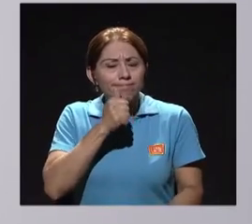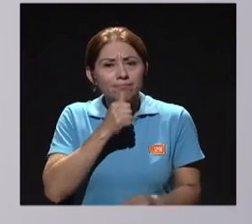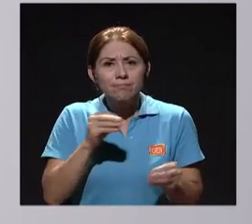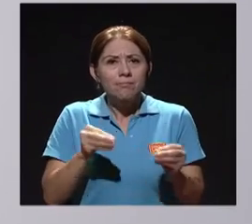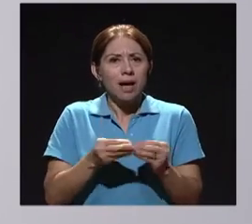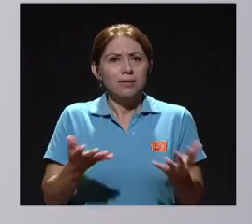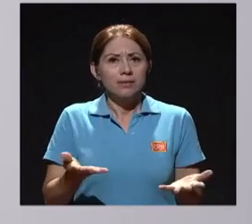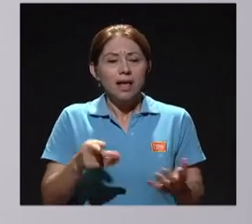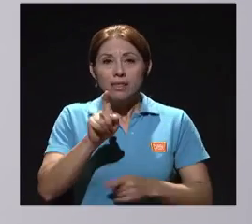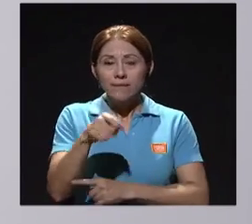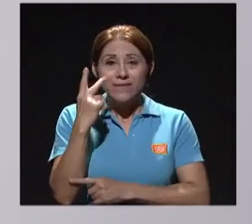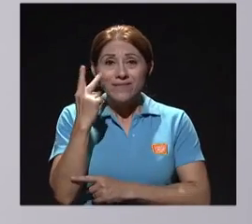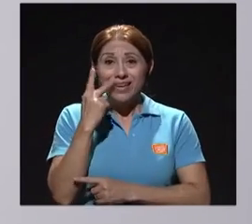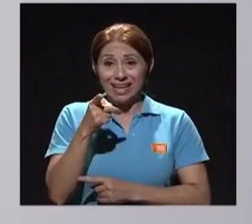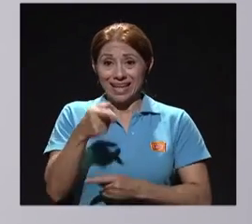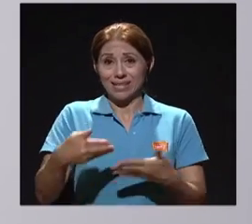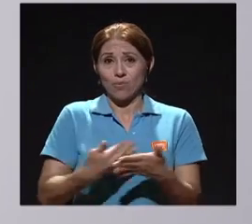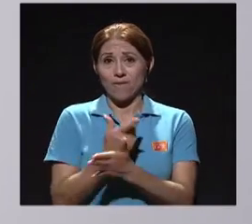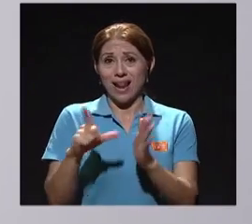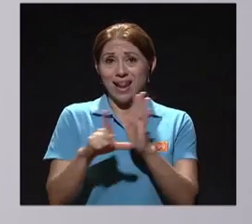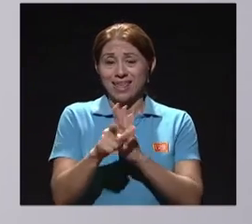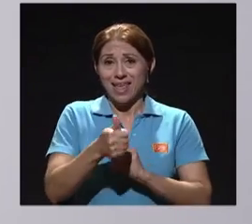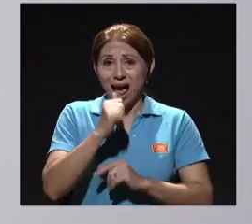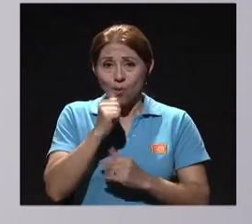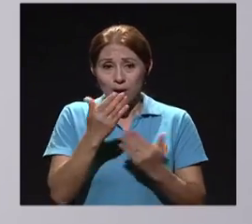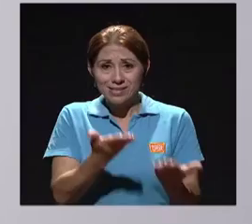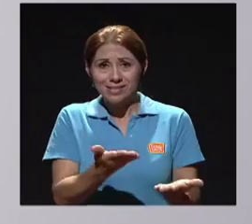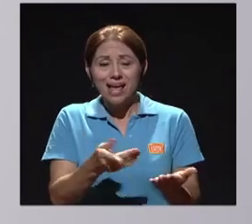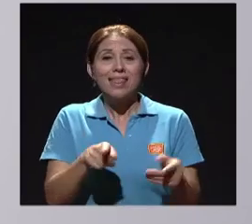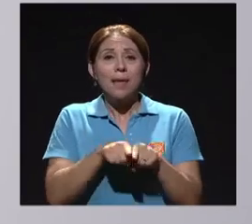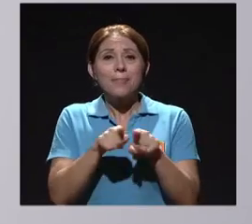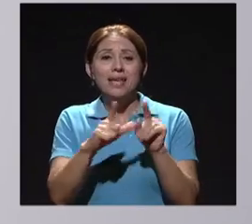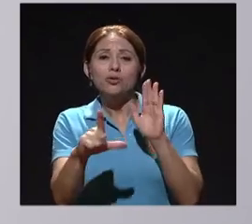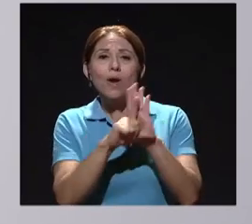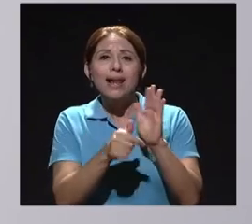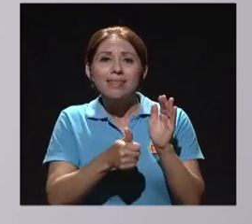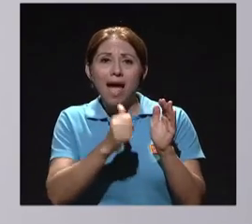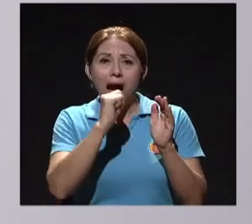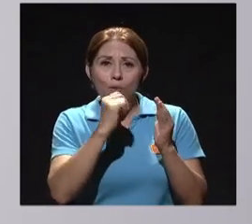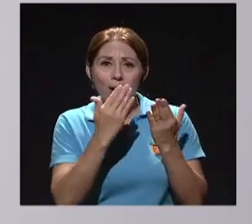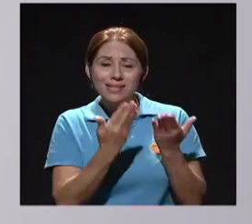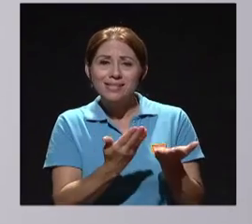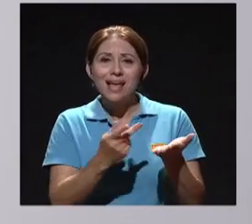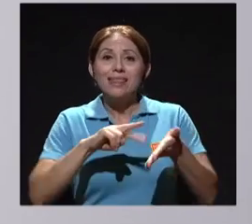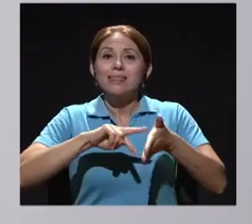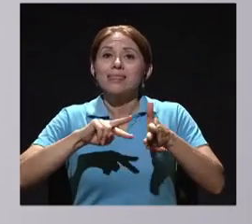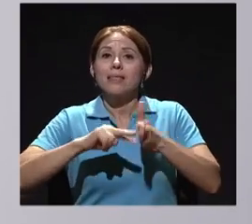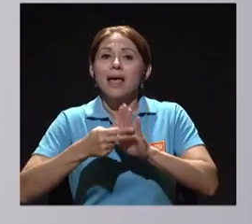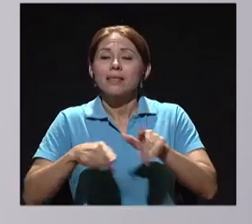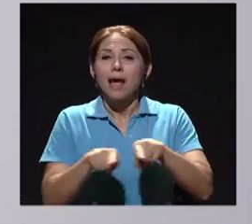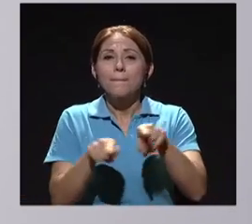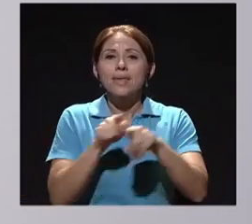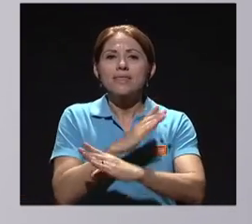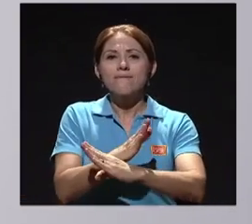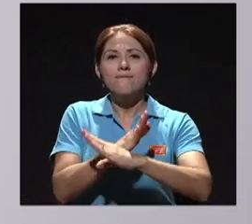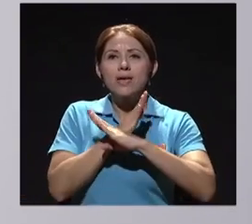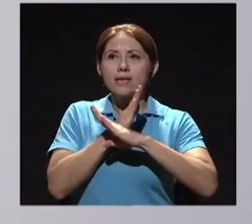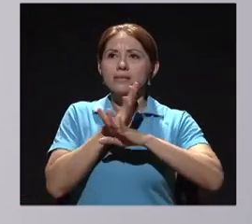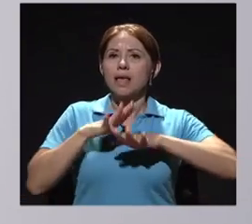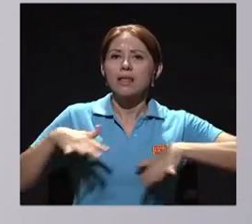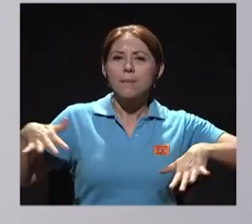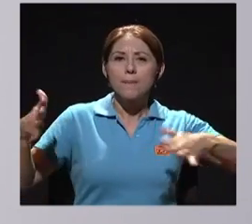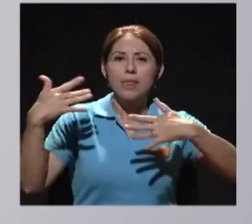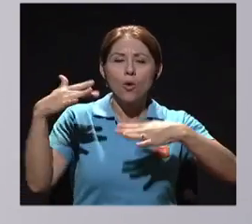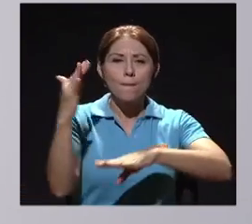que ver que esta ley de aguas a la vez que propiamente como ley de aguas también una ley una ley de defensa del